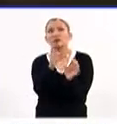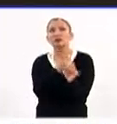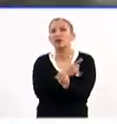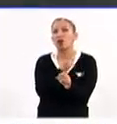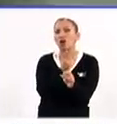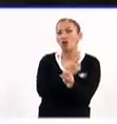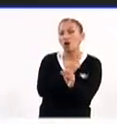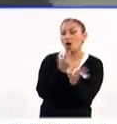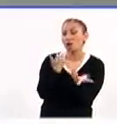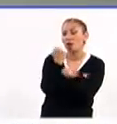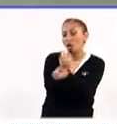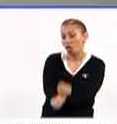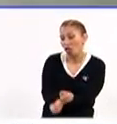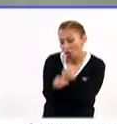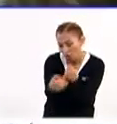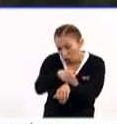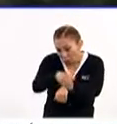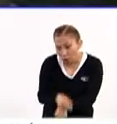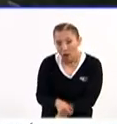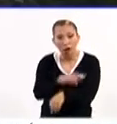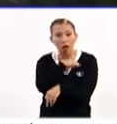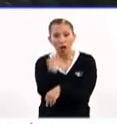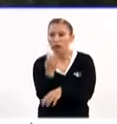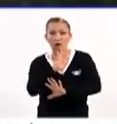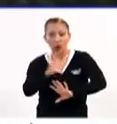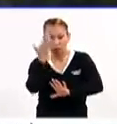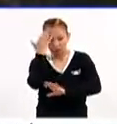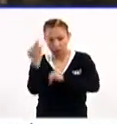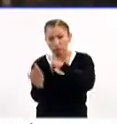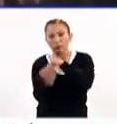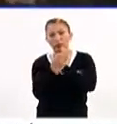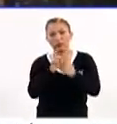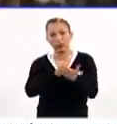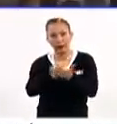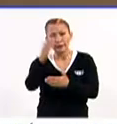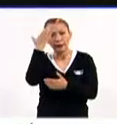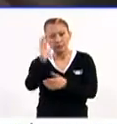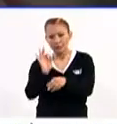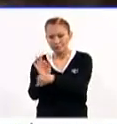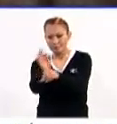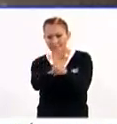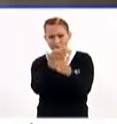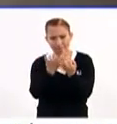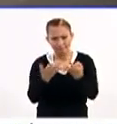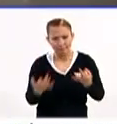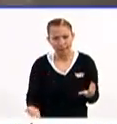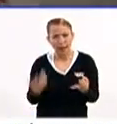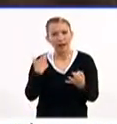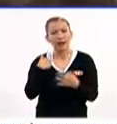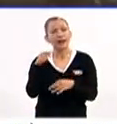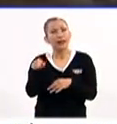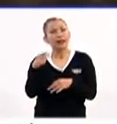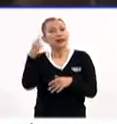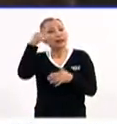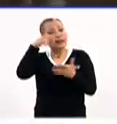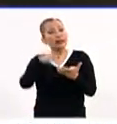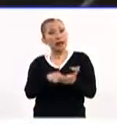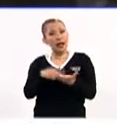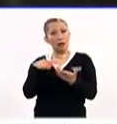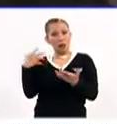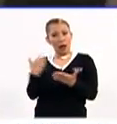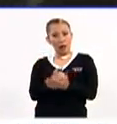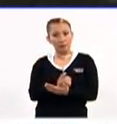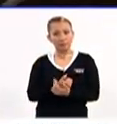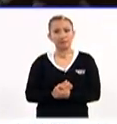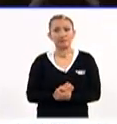únicamente vasallos derrotados, sino era gente que sabía defender sus derechos, que sabía proteger sus territorios y que se consideraba